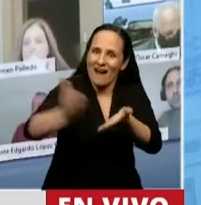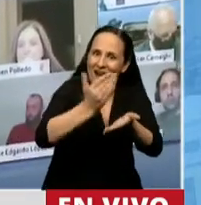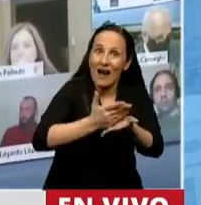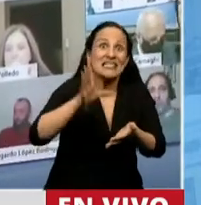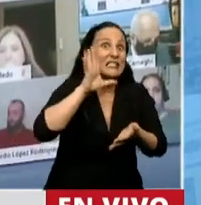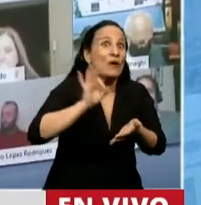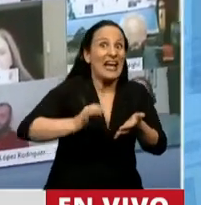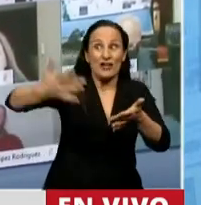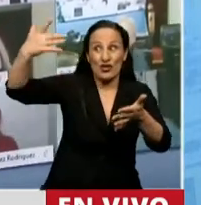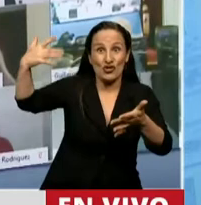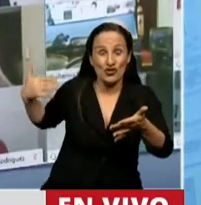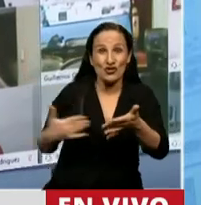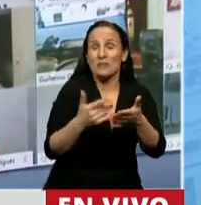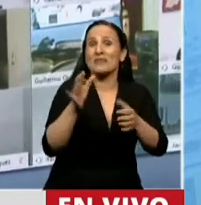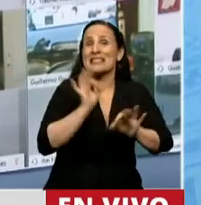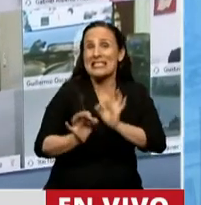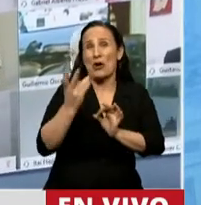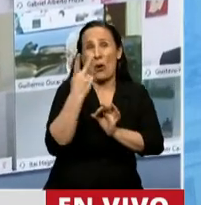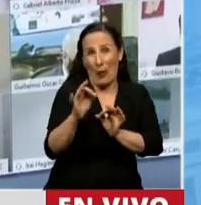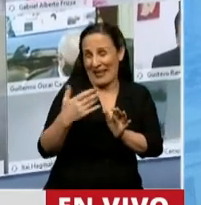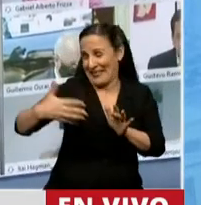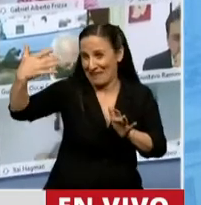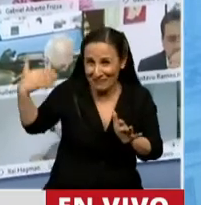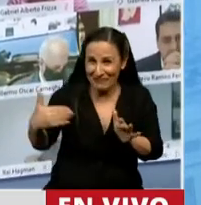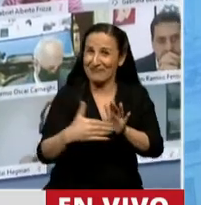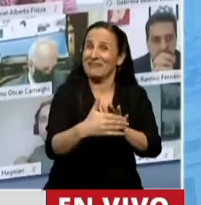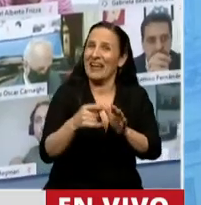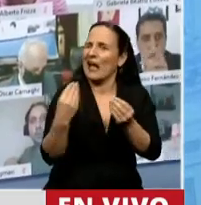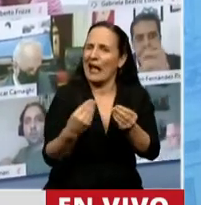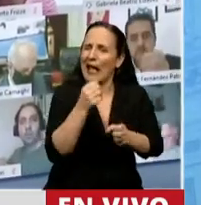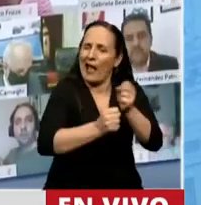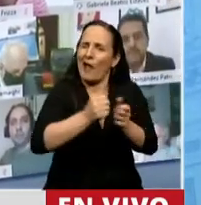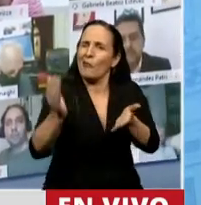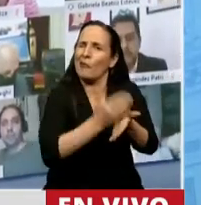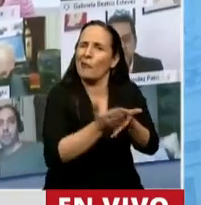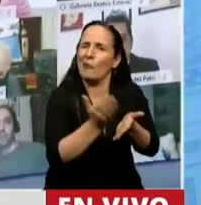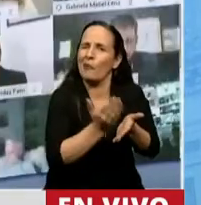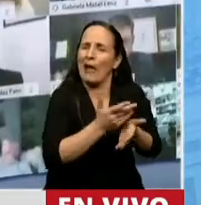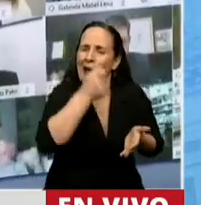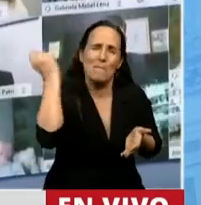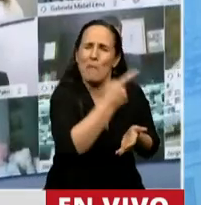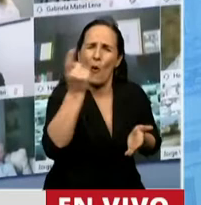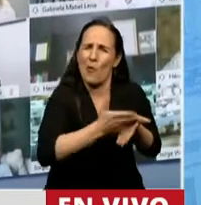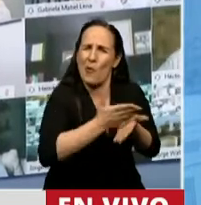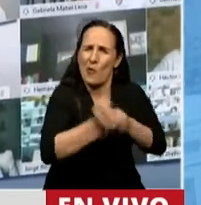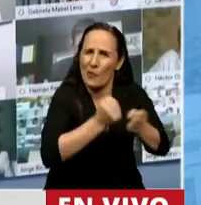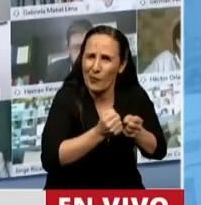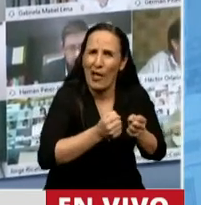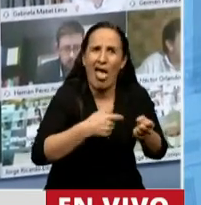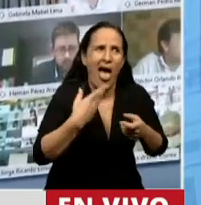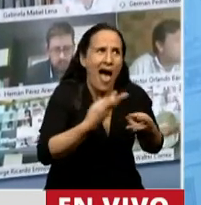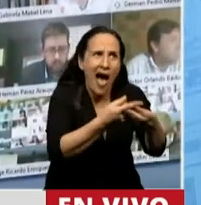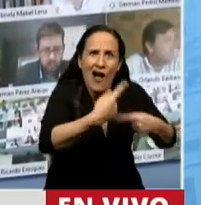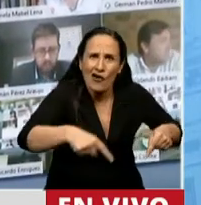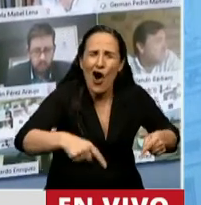años, por lo menos, durante el siglo XX, sin duda, en llevar la producción a ritmos acelerados y llevar el consumo a